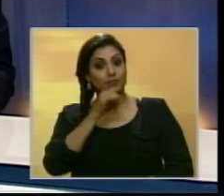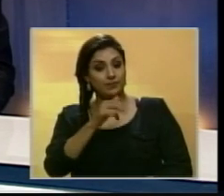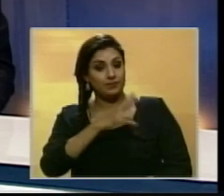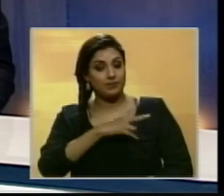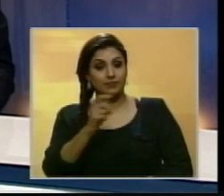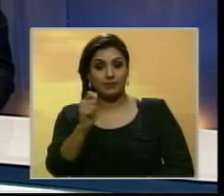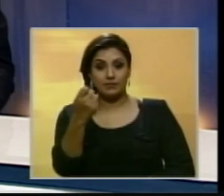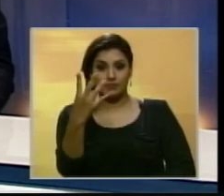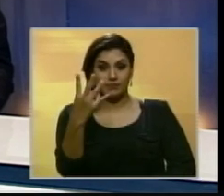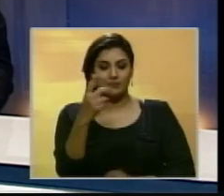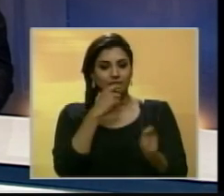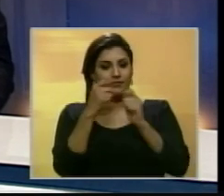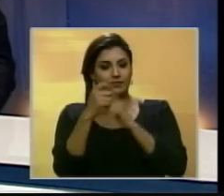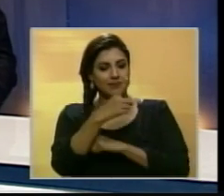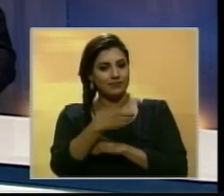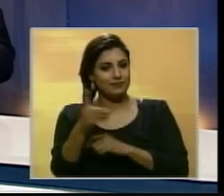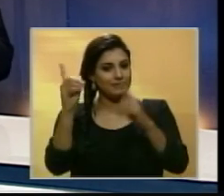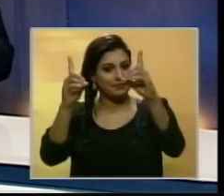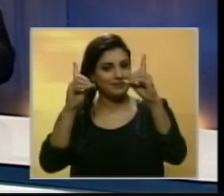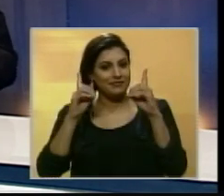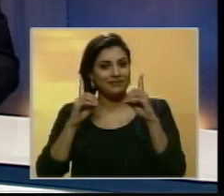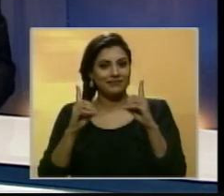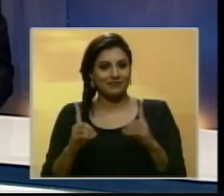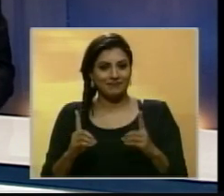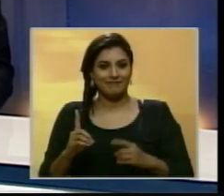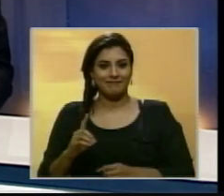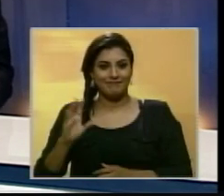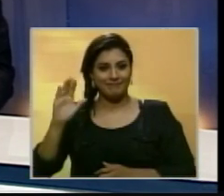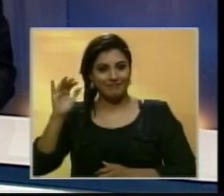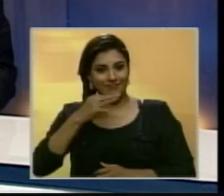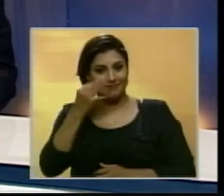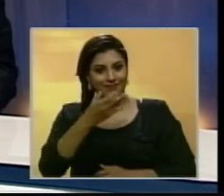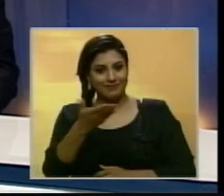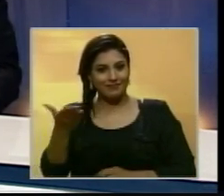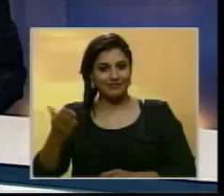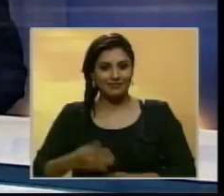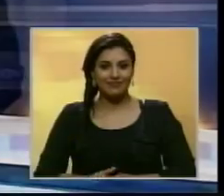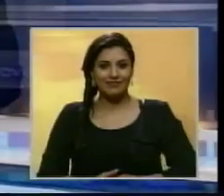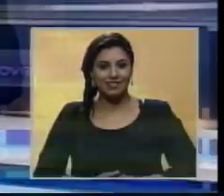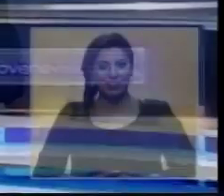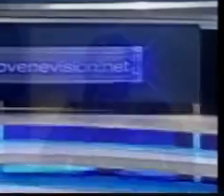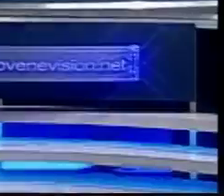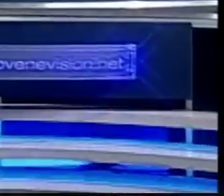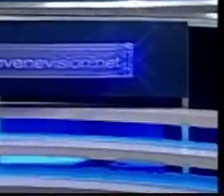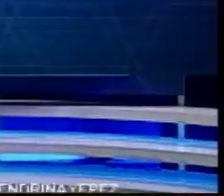Noticiero Venevisión, Canal 4 reporta y ustedes deciden. Buenas tardes para todos.